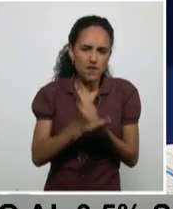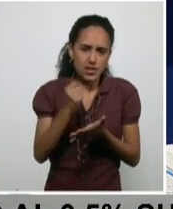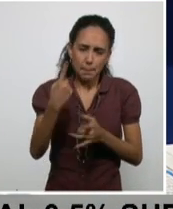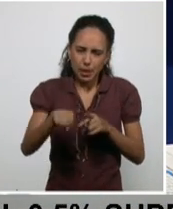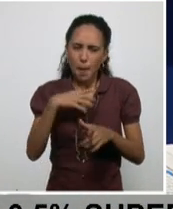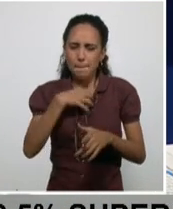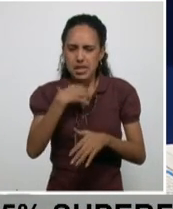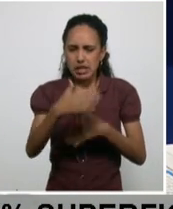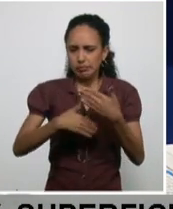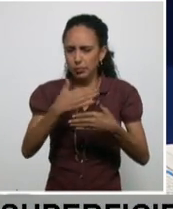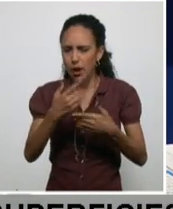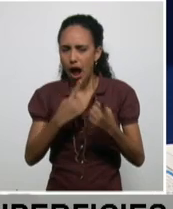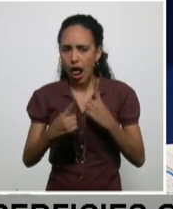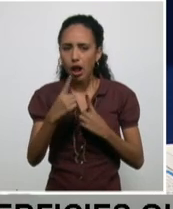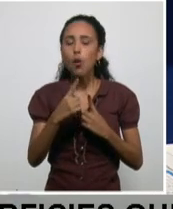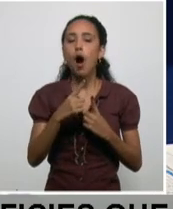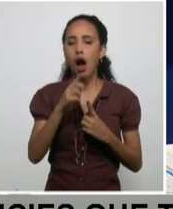por el MINSAP.